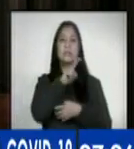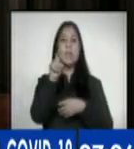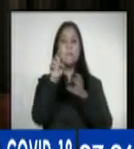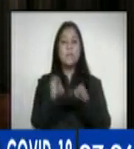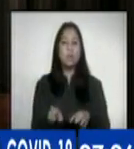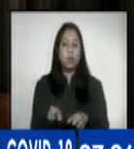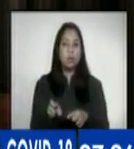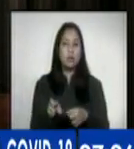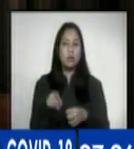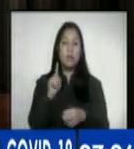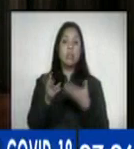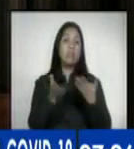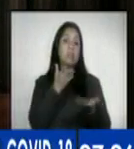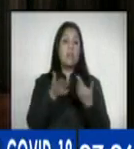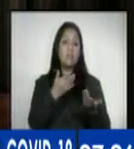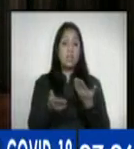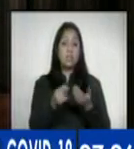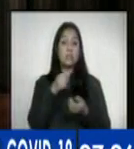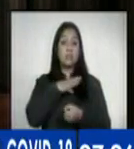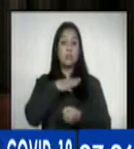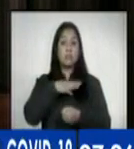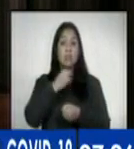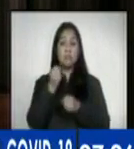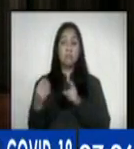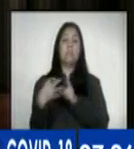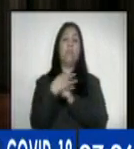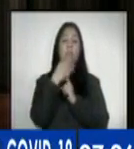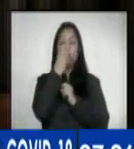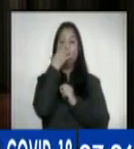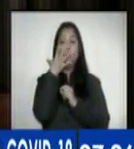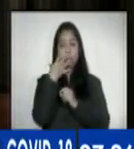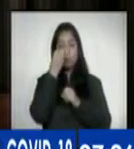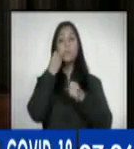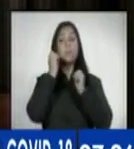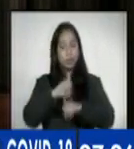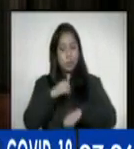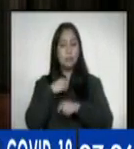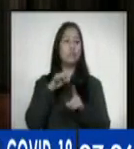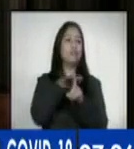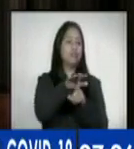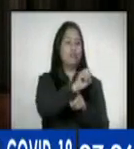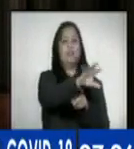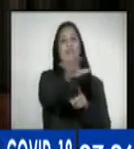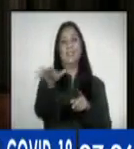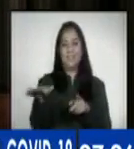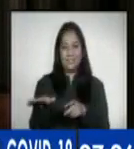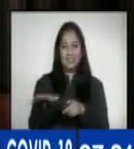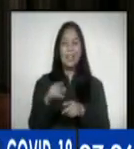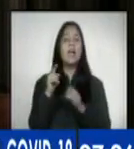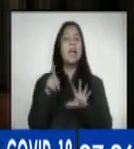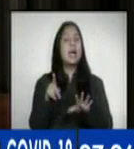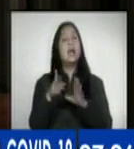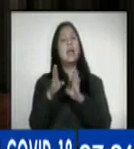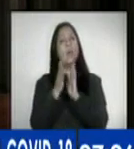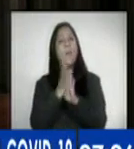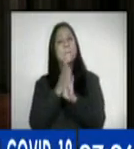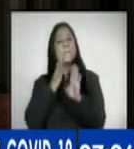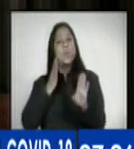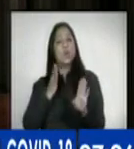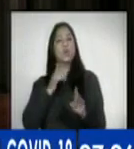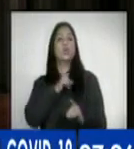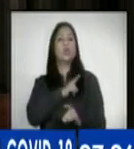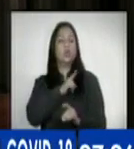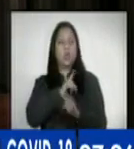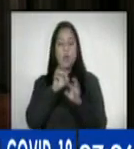y pueda haber alguien con el virus que contamine al resto, a que vayan en un bus donde solo hay personal